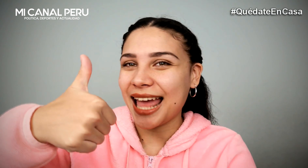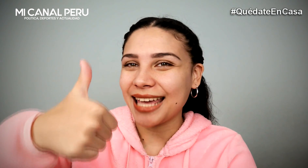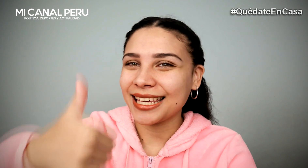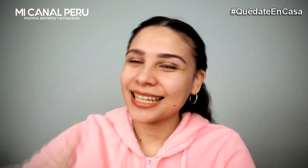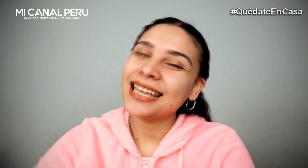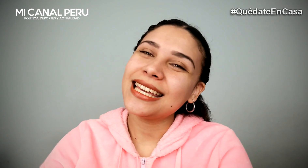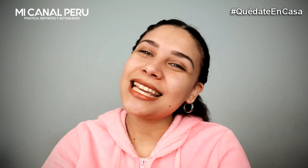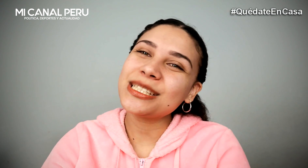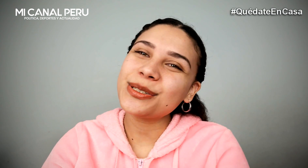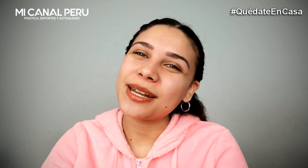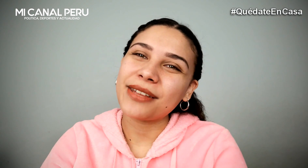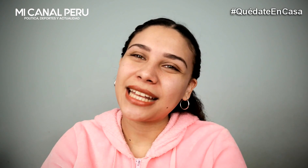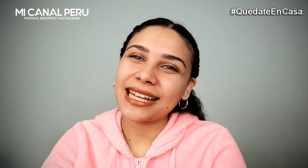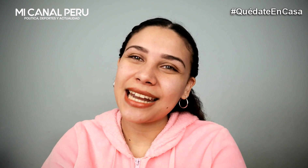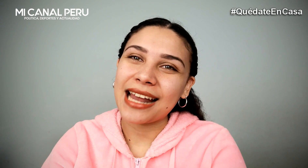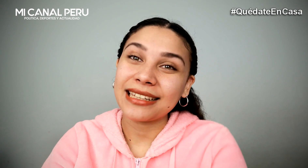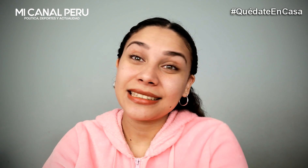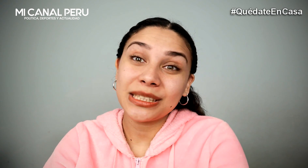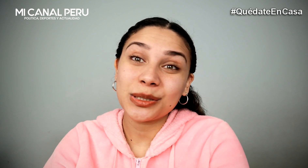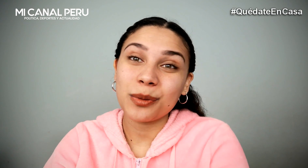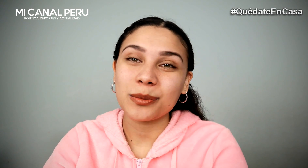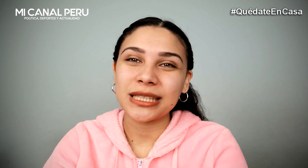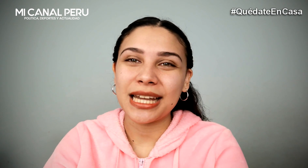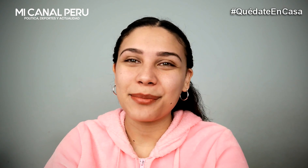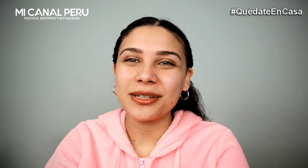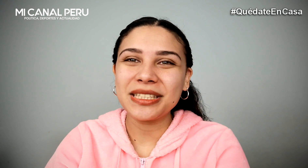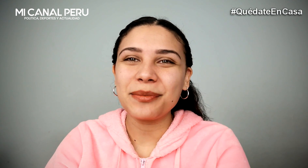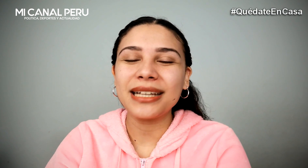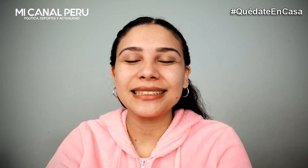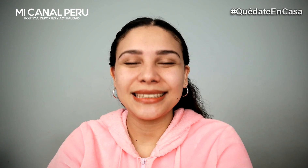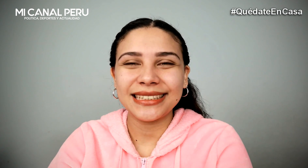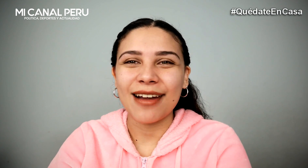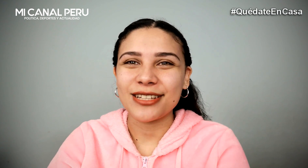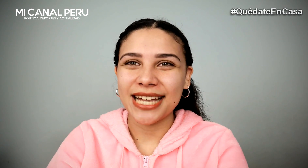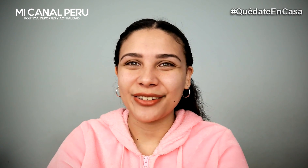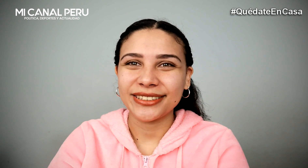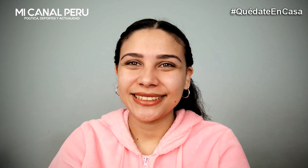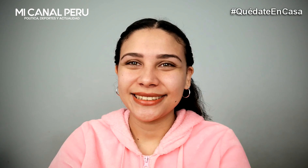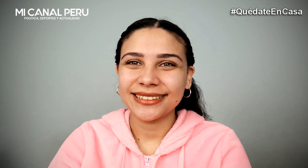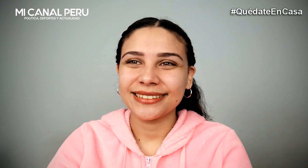dale like y suscríbete al canal. Nos vemos en la próxima. Chao, chao.